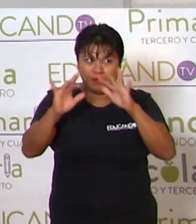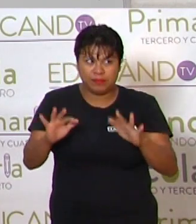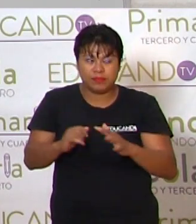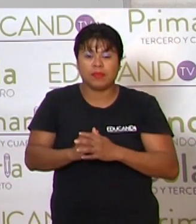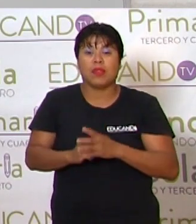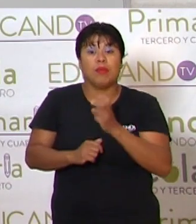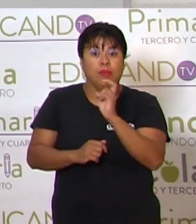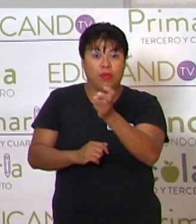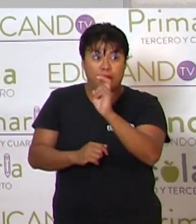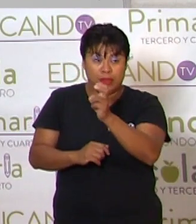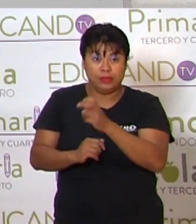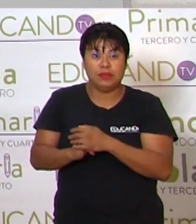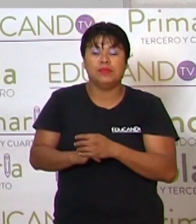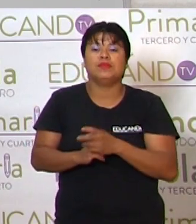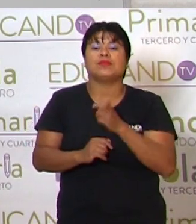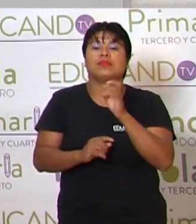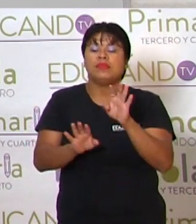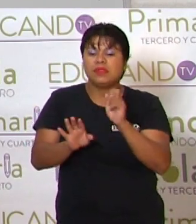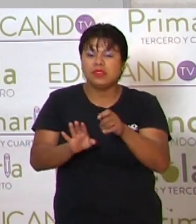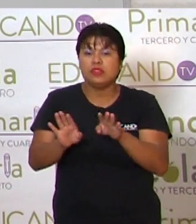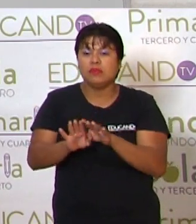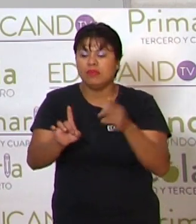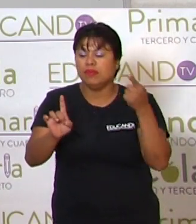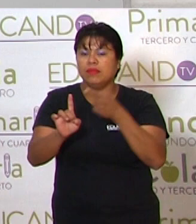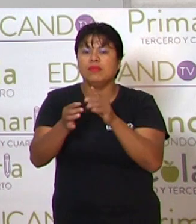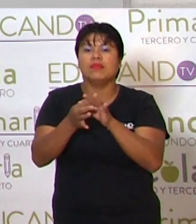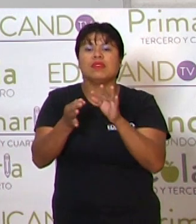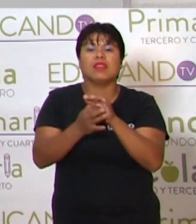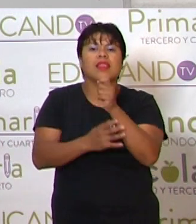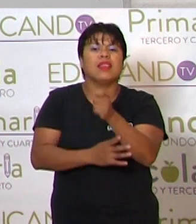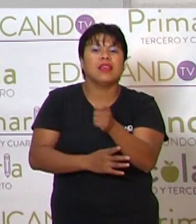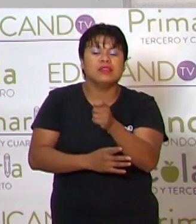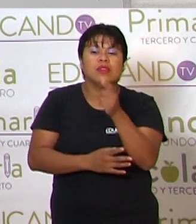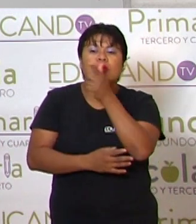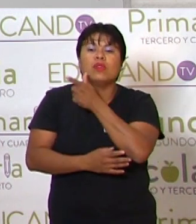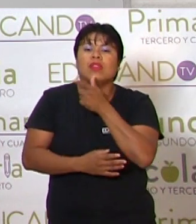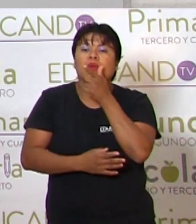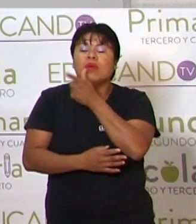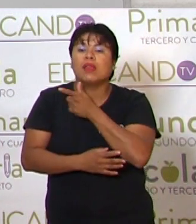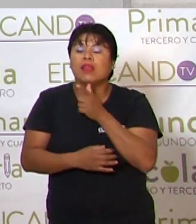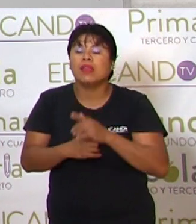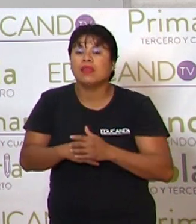lo tanto, nos hace referencia a lo que es un lenguaje